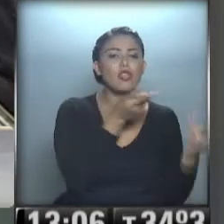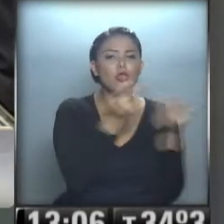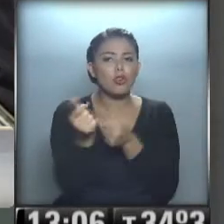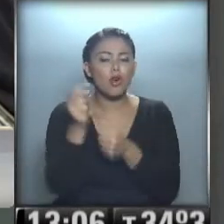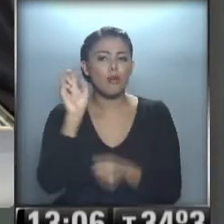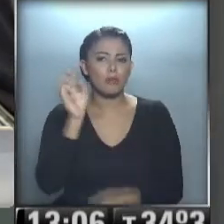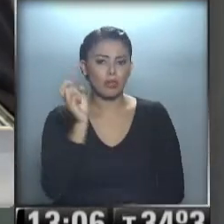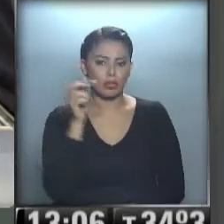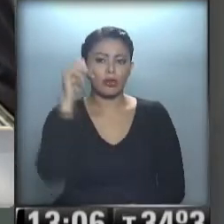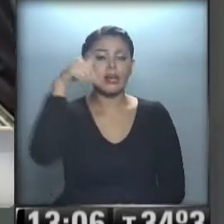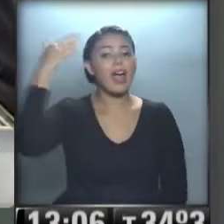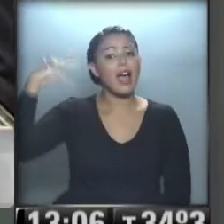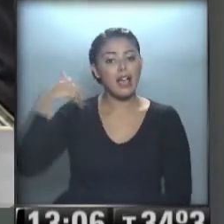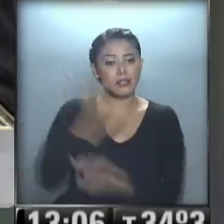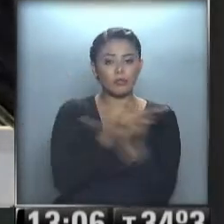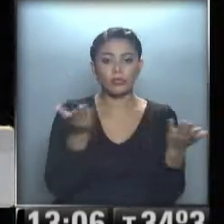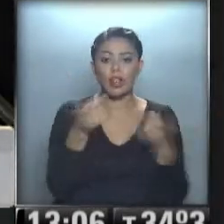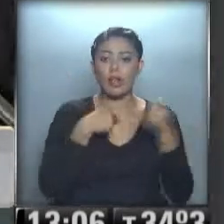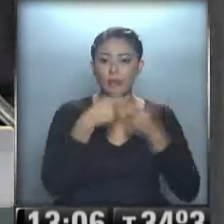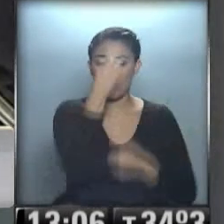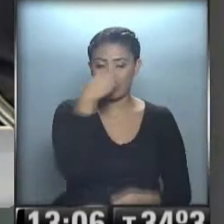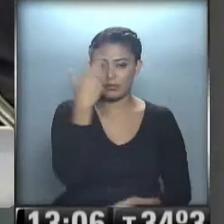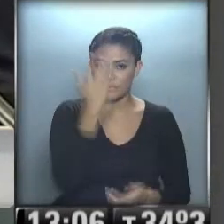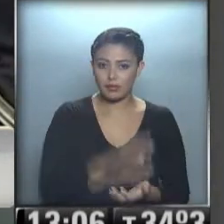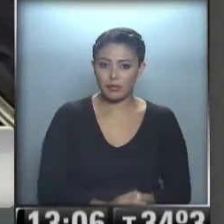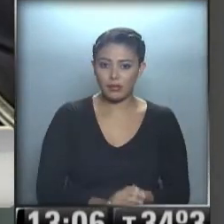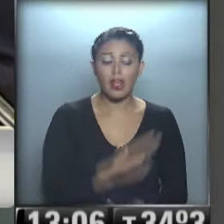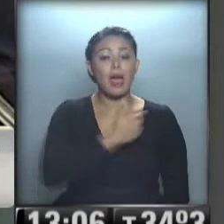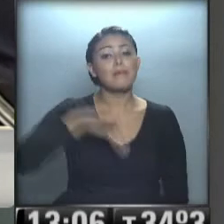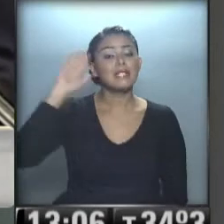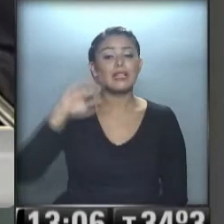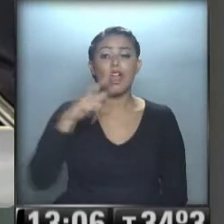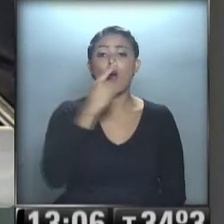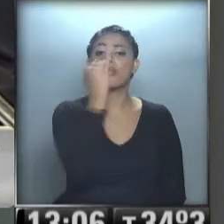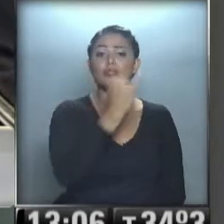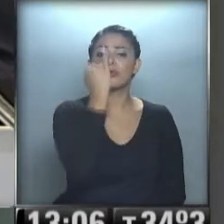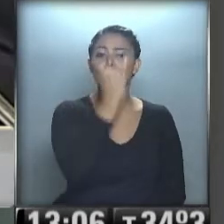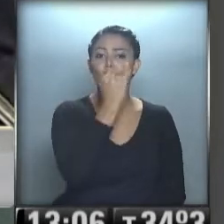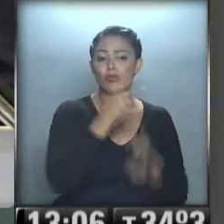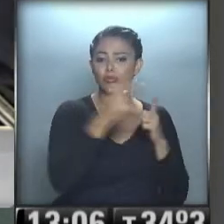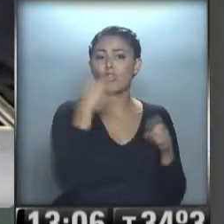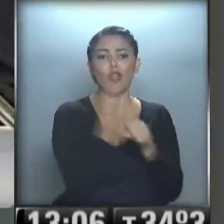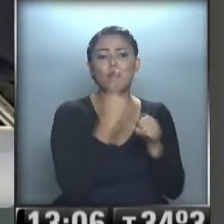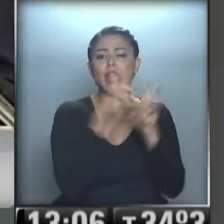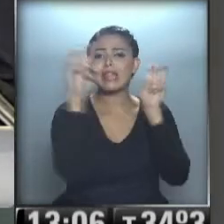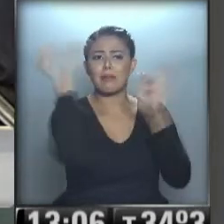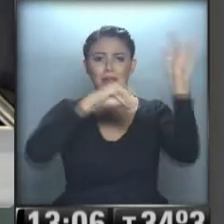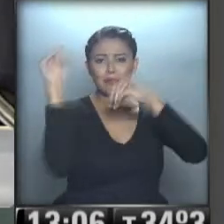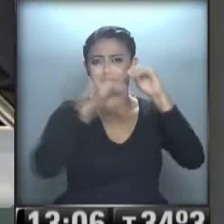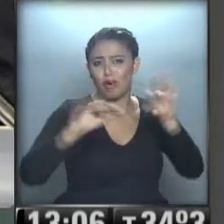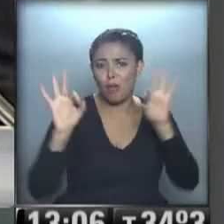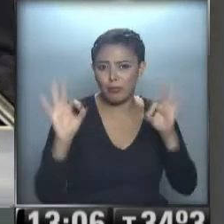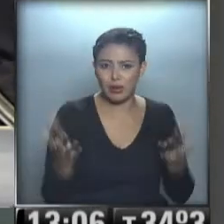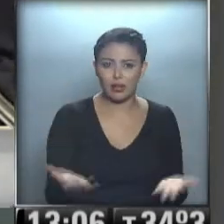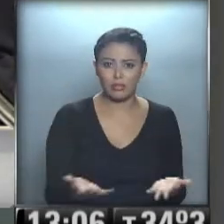es la que se expresó ayer en el mercado de cambios una presidenta en un discurso no puede hablar de todos los temas pero